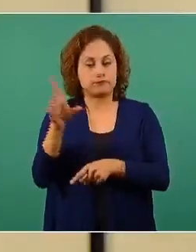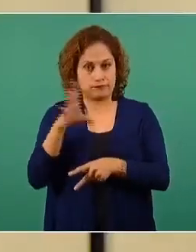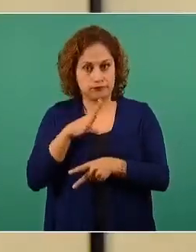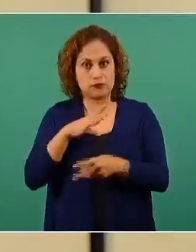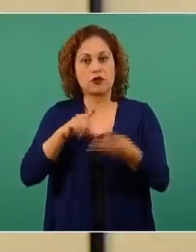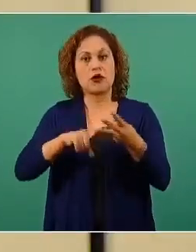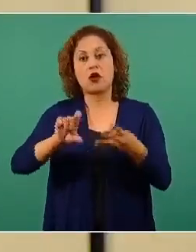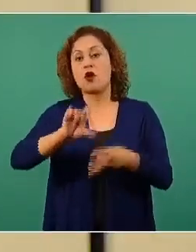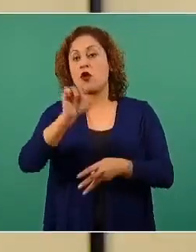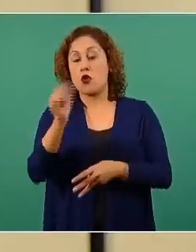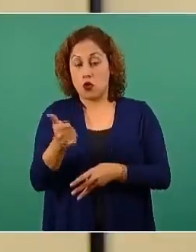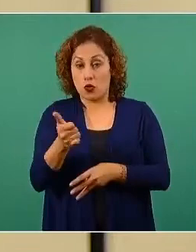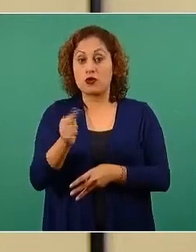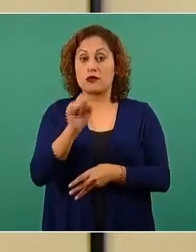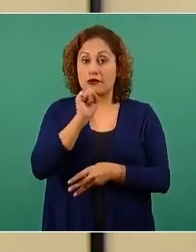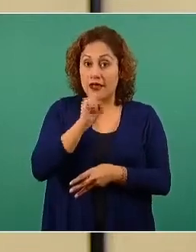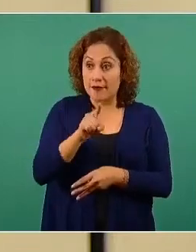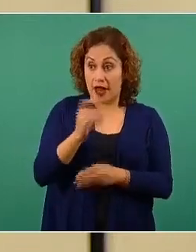del bot,